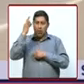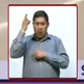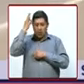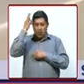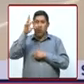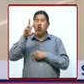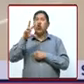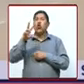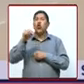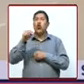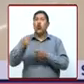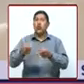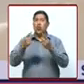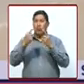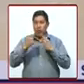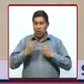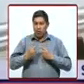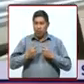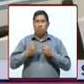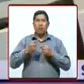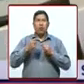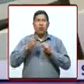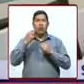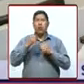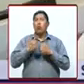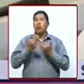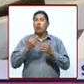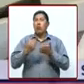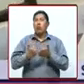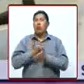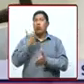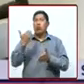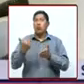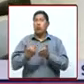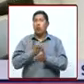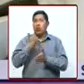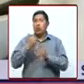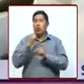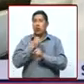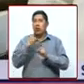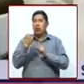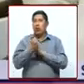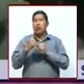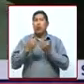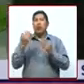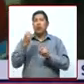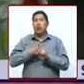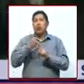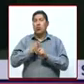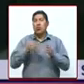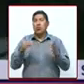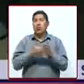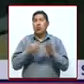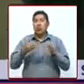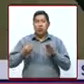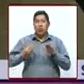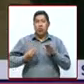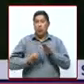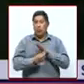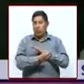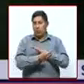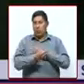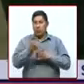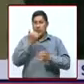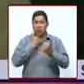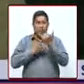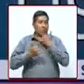debe presentar un plan de trabajo en el que haga conocer cómo va a modernizar la fiscalía Cómo va a luchar contra la corrupción y un tema central la